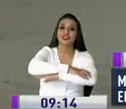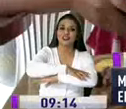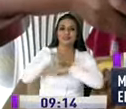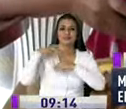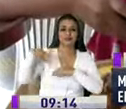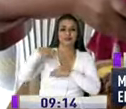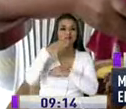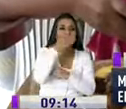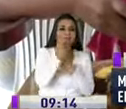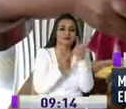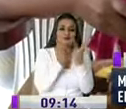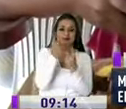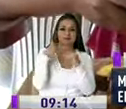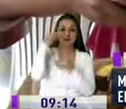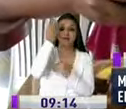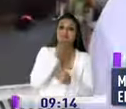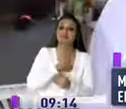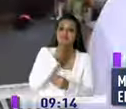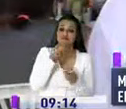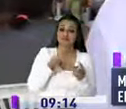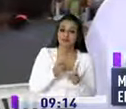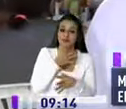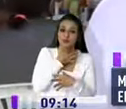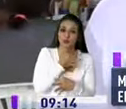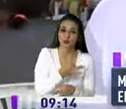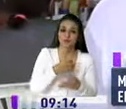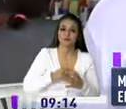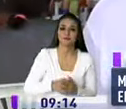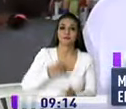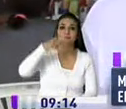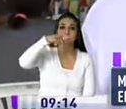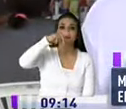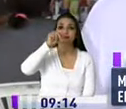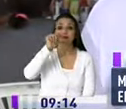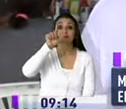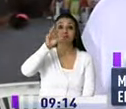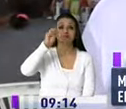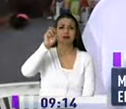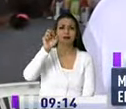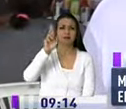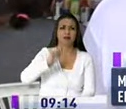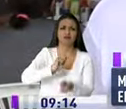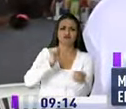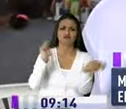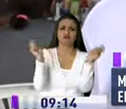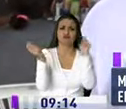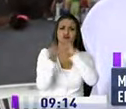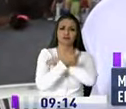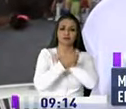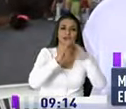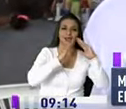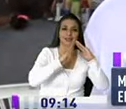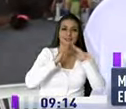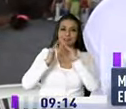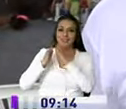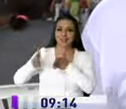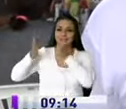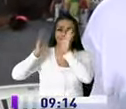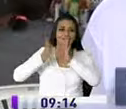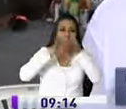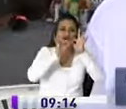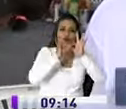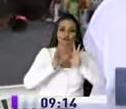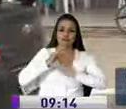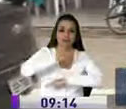turístico, además de la gastronomía. Palmar está teniendo un importante cambio en cuanto a infraestructura se refiere, lo cual ha aportado al